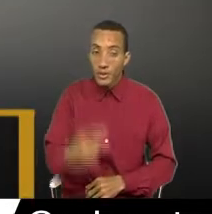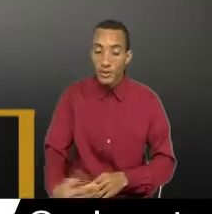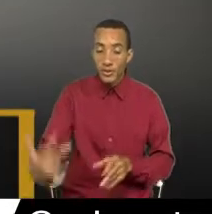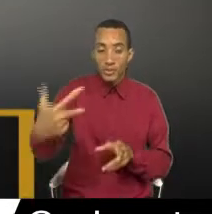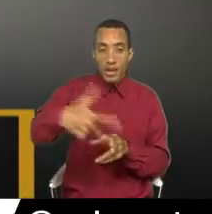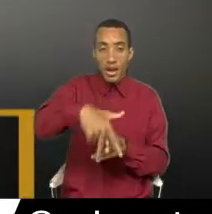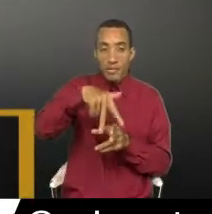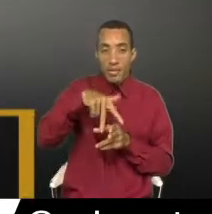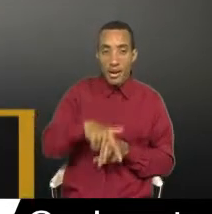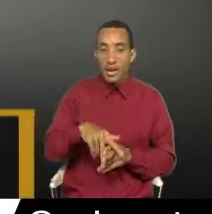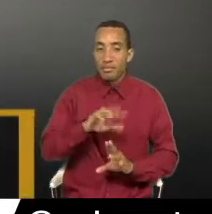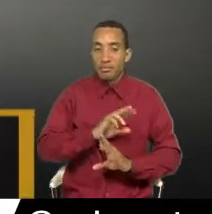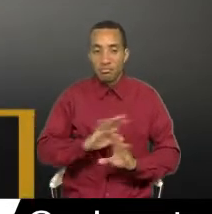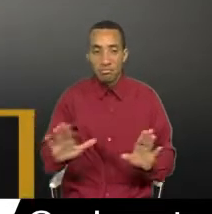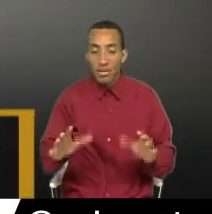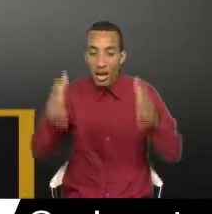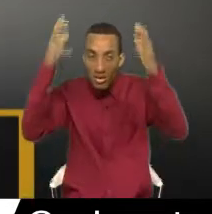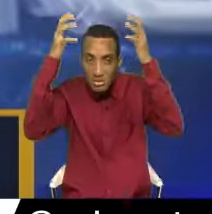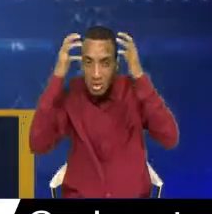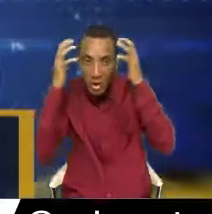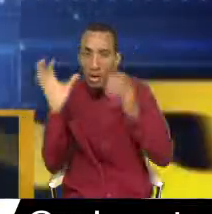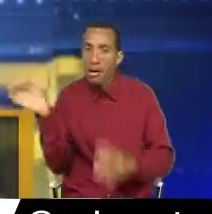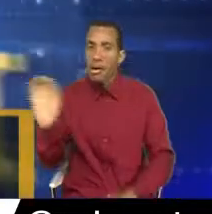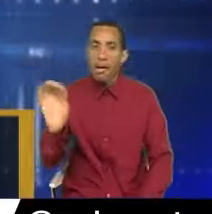prevención, colocando en riesgo la vida de los niños.